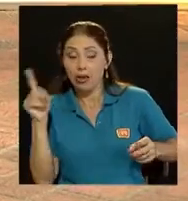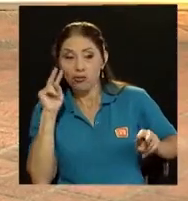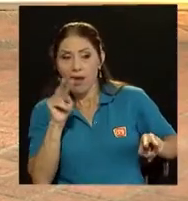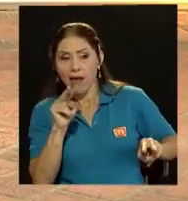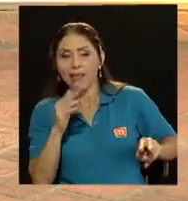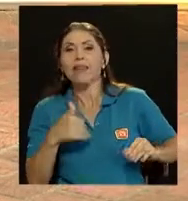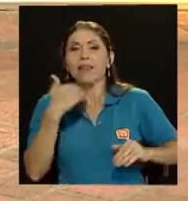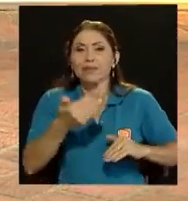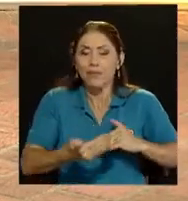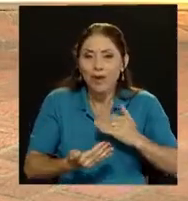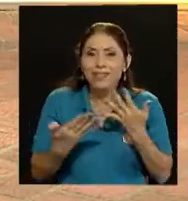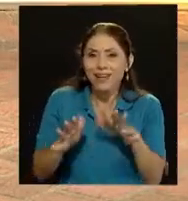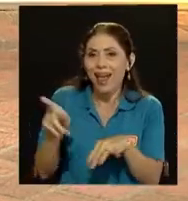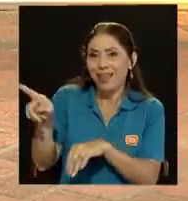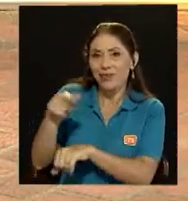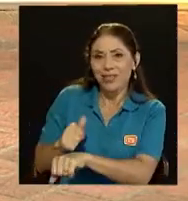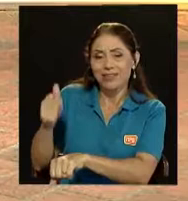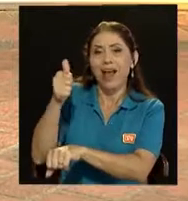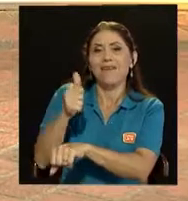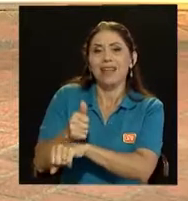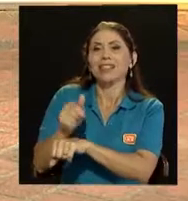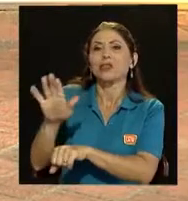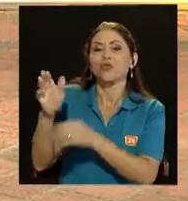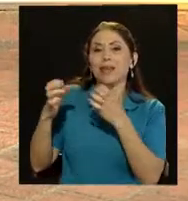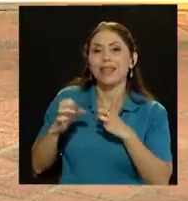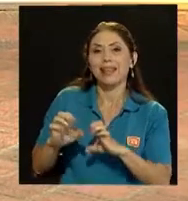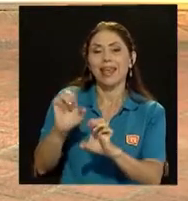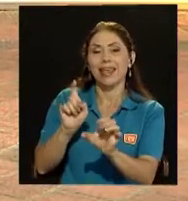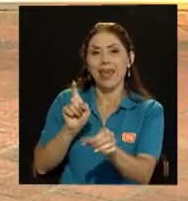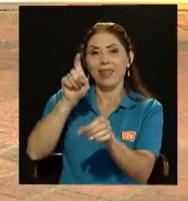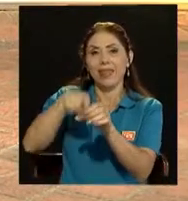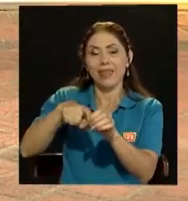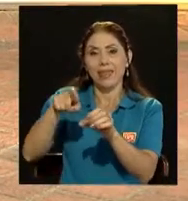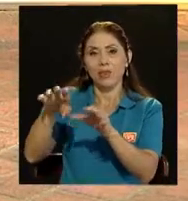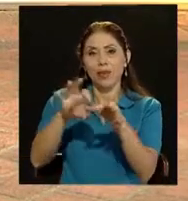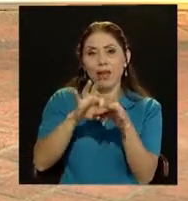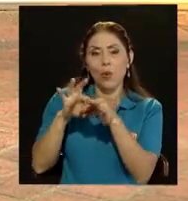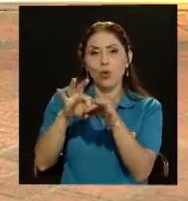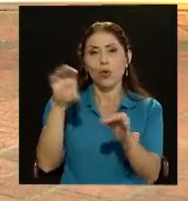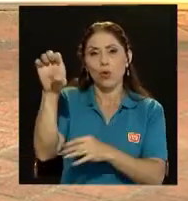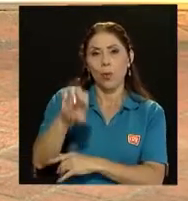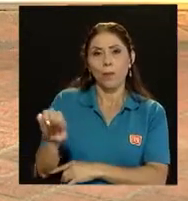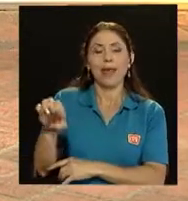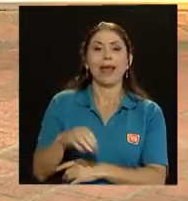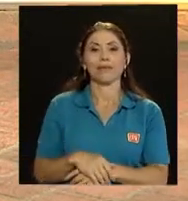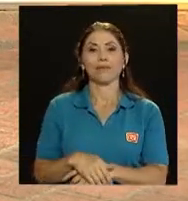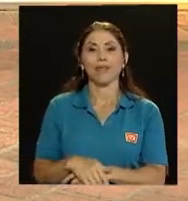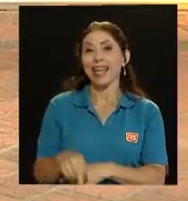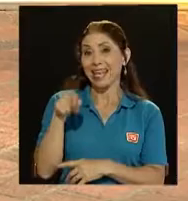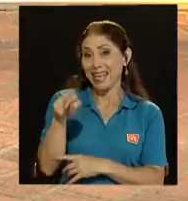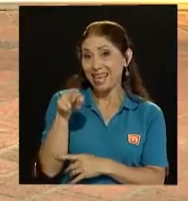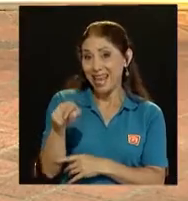estrategia dentro de la Unión Europea. Y esta expectativa